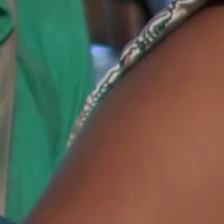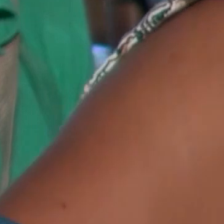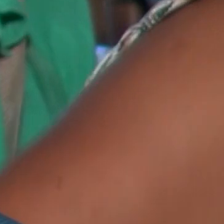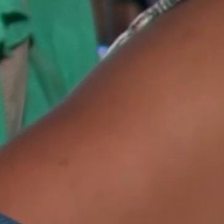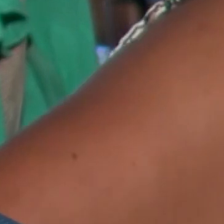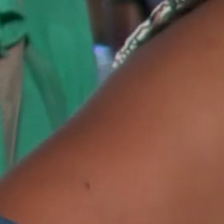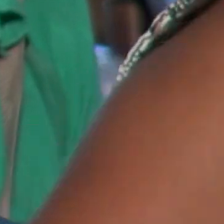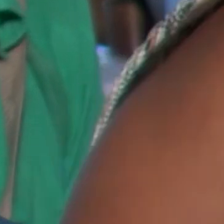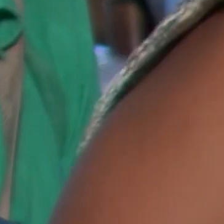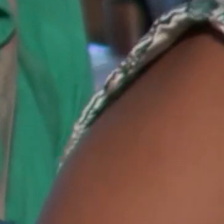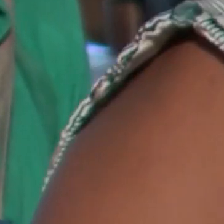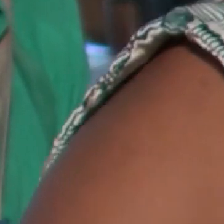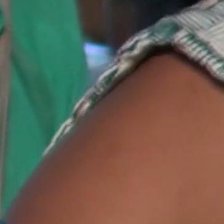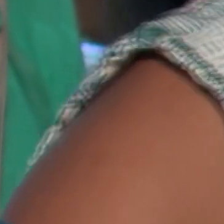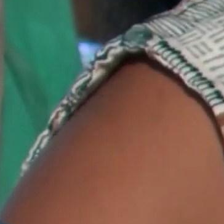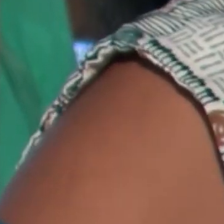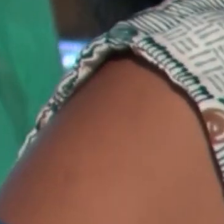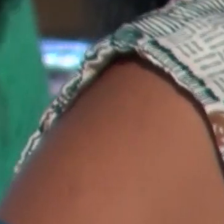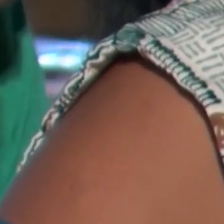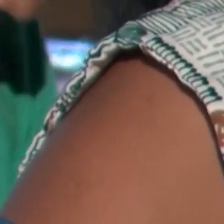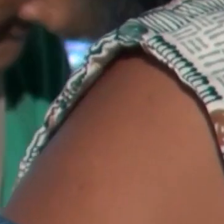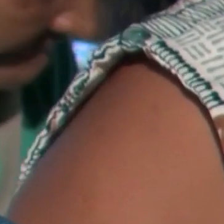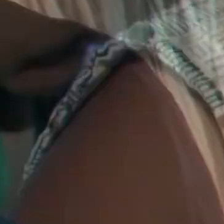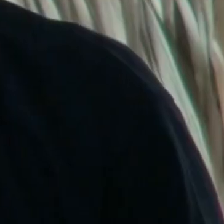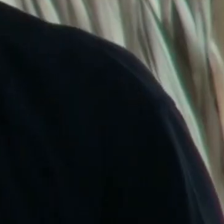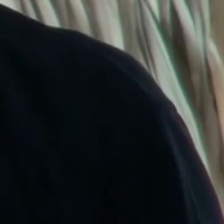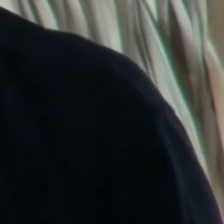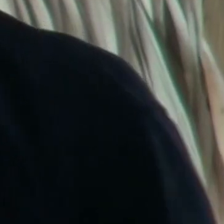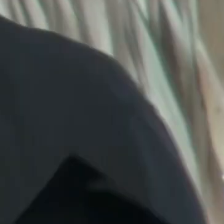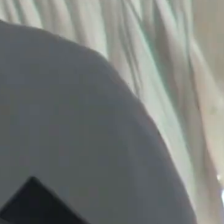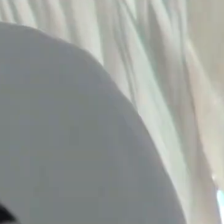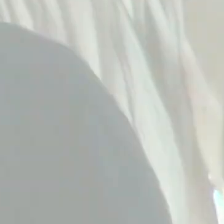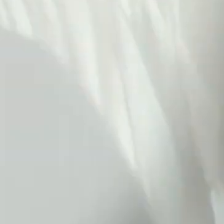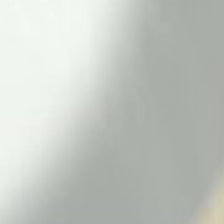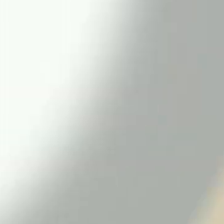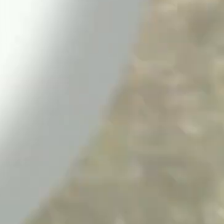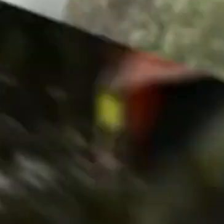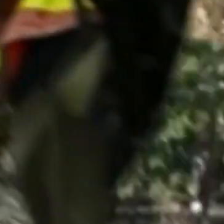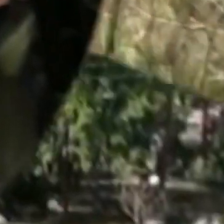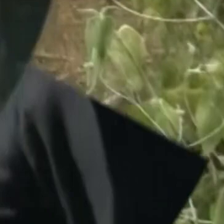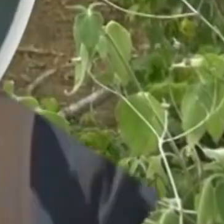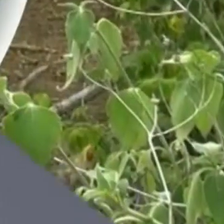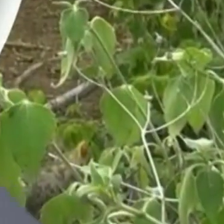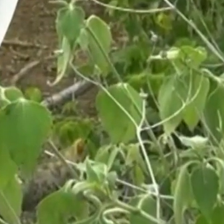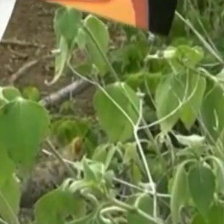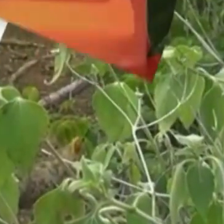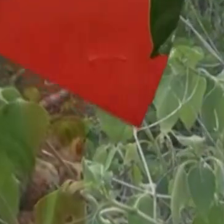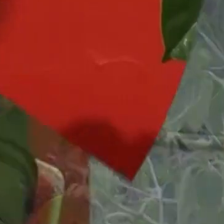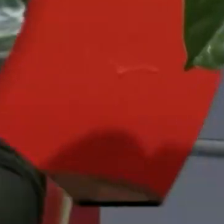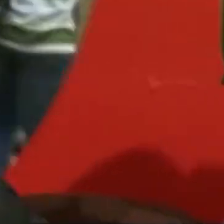a los diferentes territorios a hacer una feria vocacional allá.